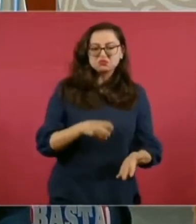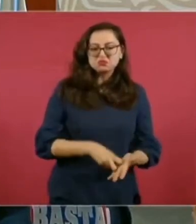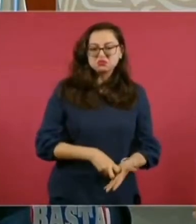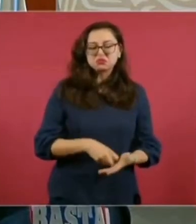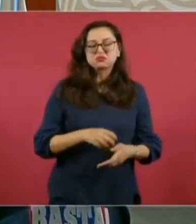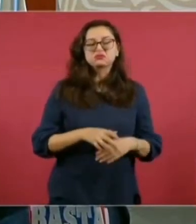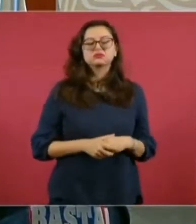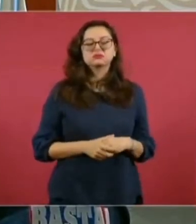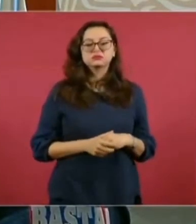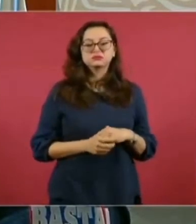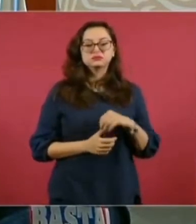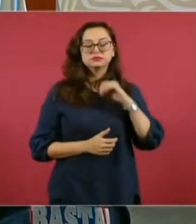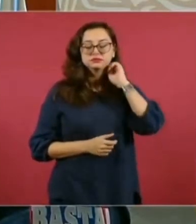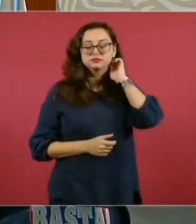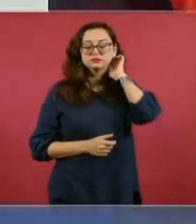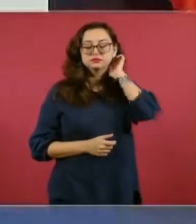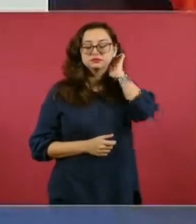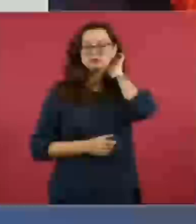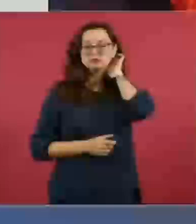Adelante.